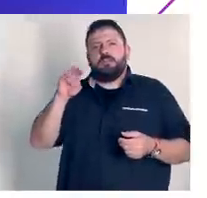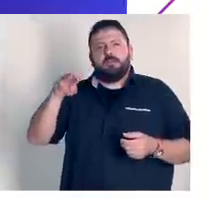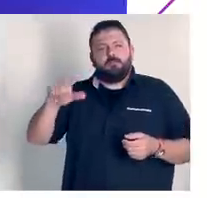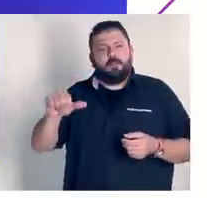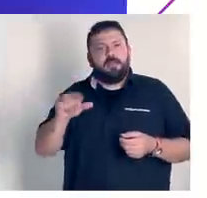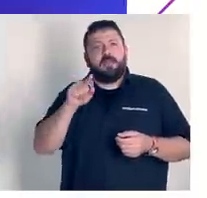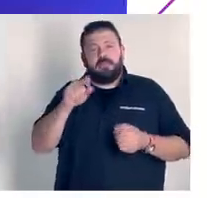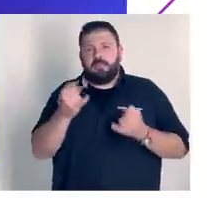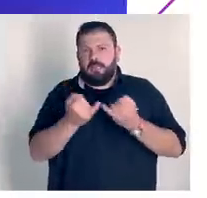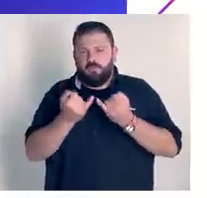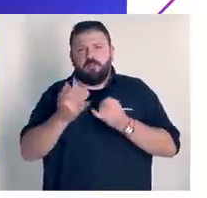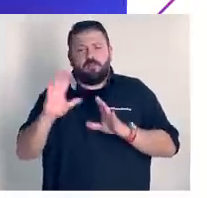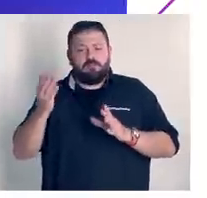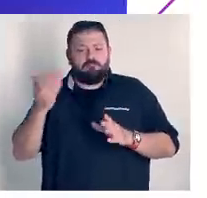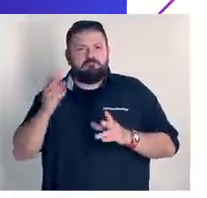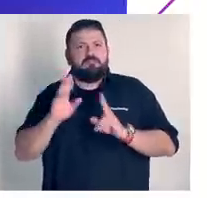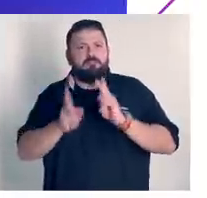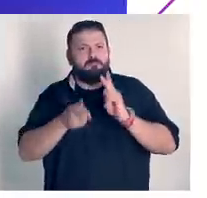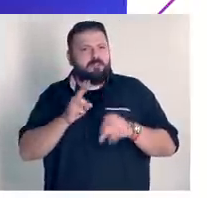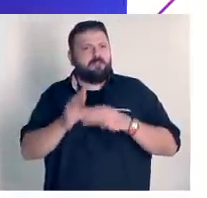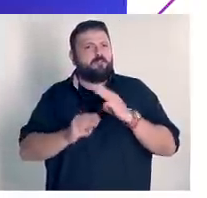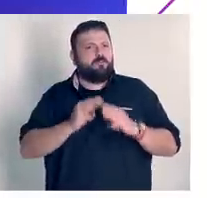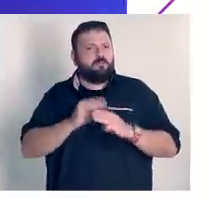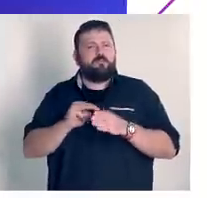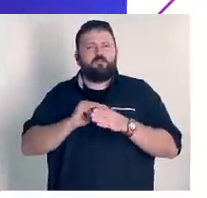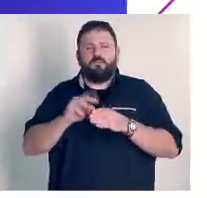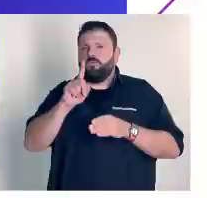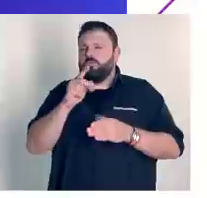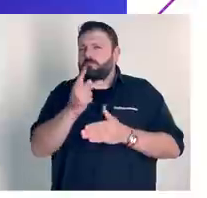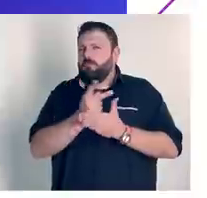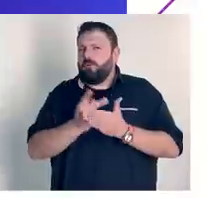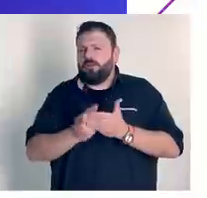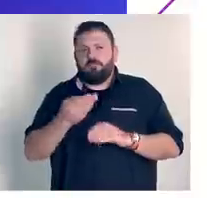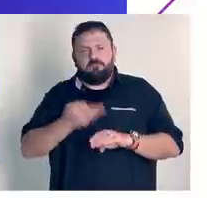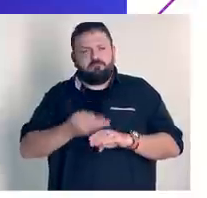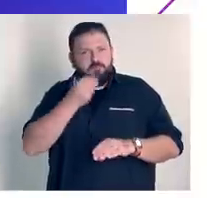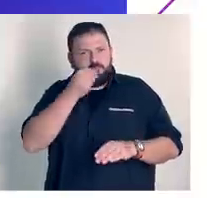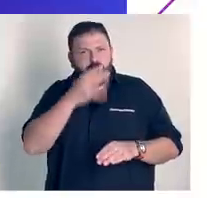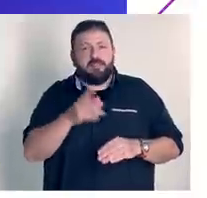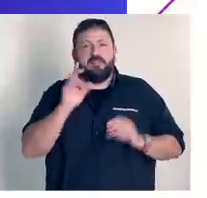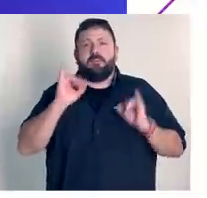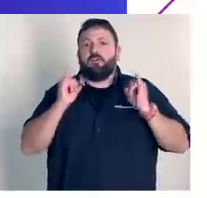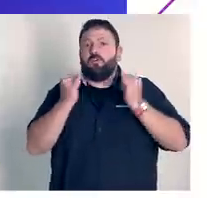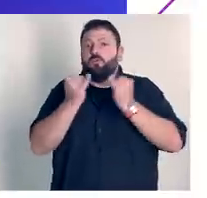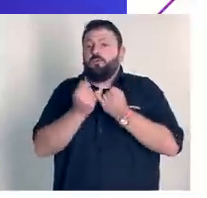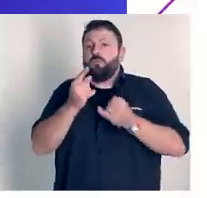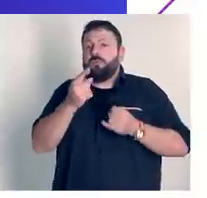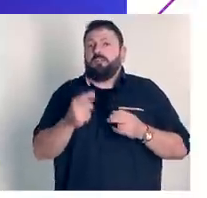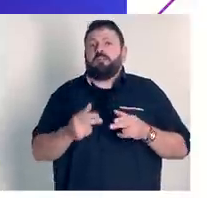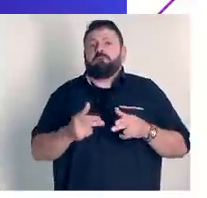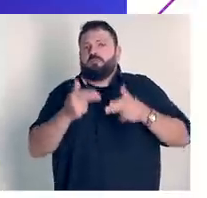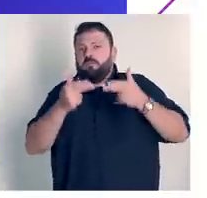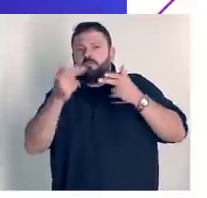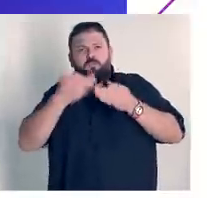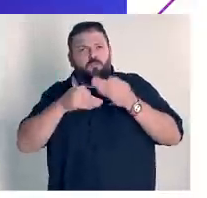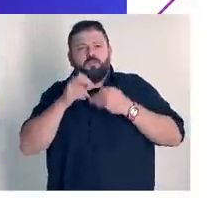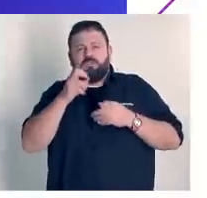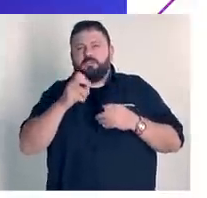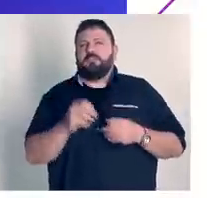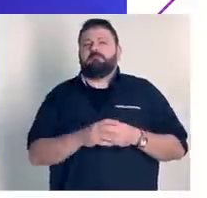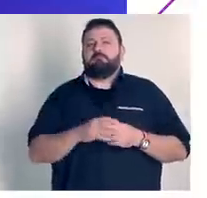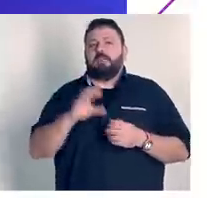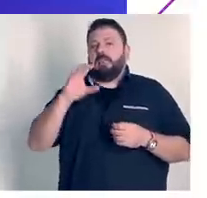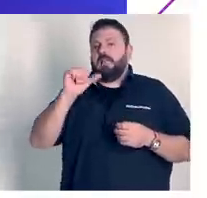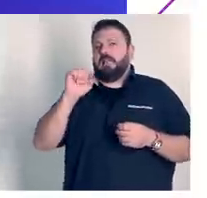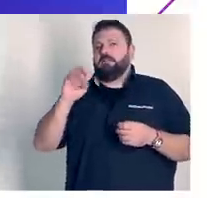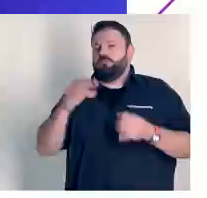ya nos dio por acá en Mundo Morado un programa increíble. Y Junta de Negocios de Resultados Extraordinarios con Roque Jasso, también un fuerte abrazo, que ya